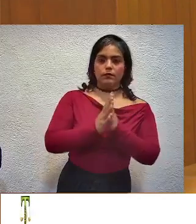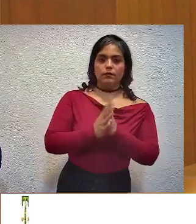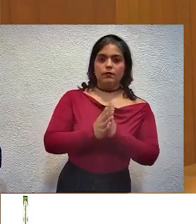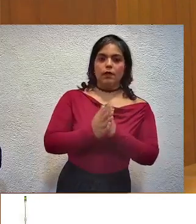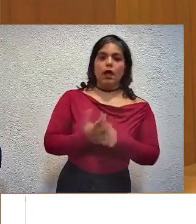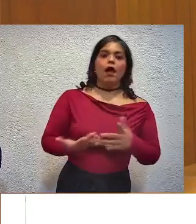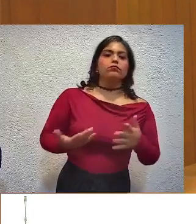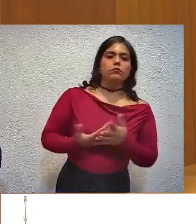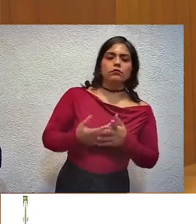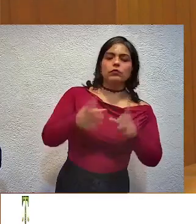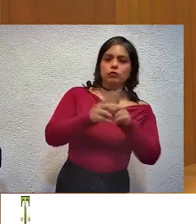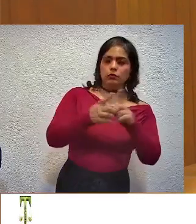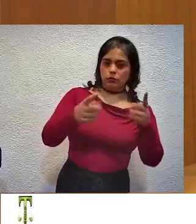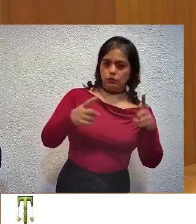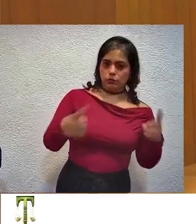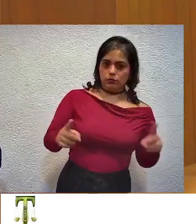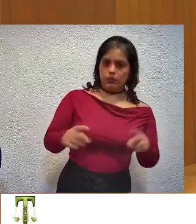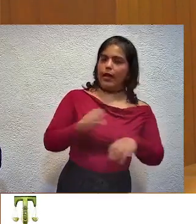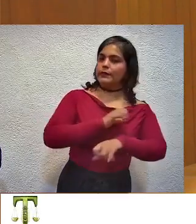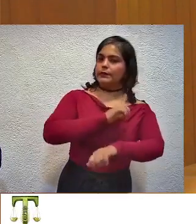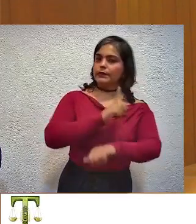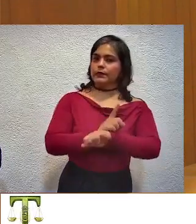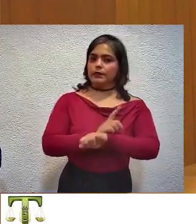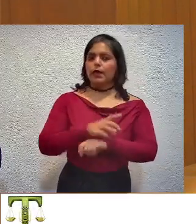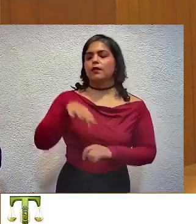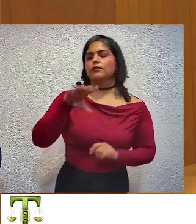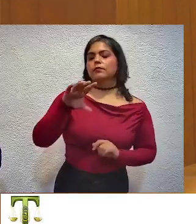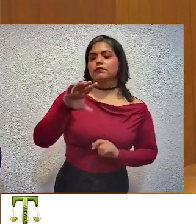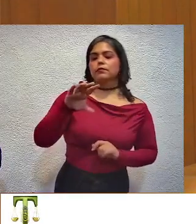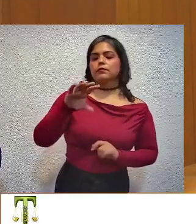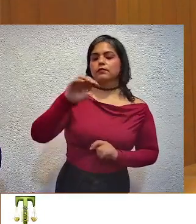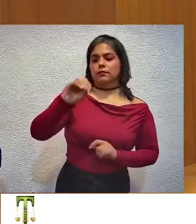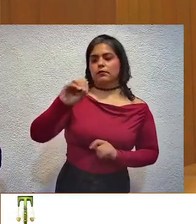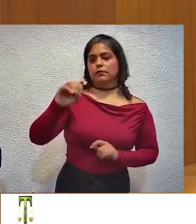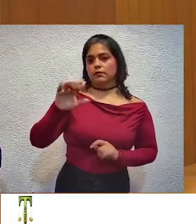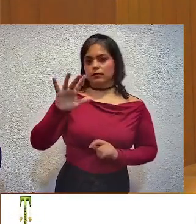especial sancionador, identificado con la clave